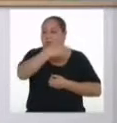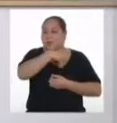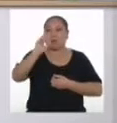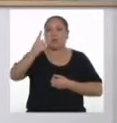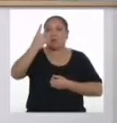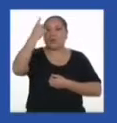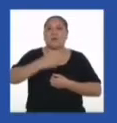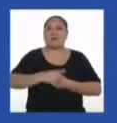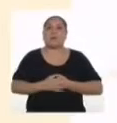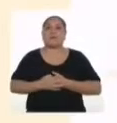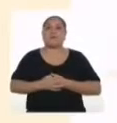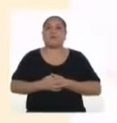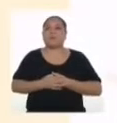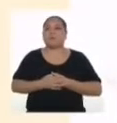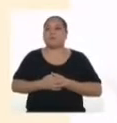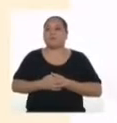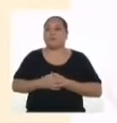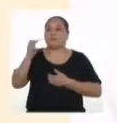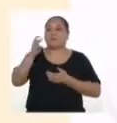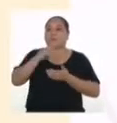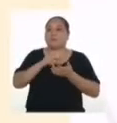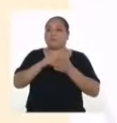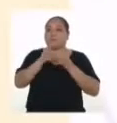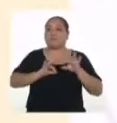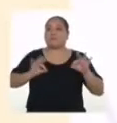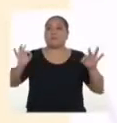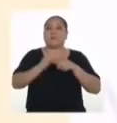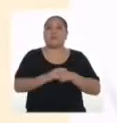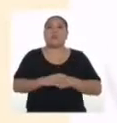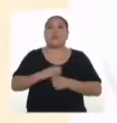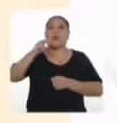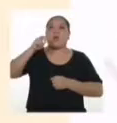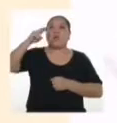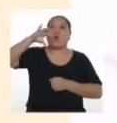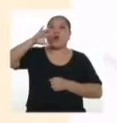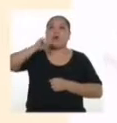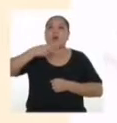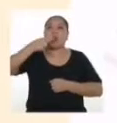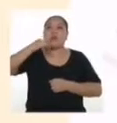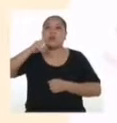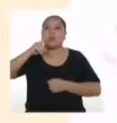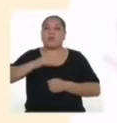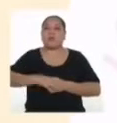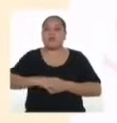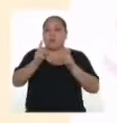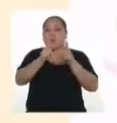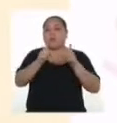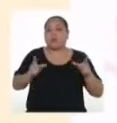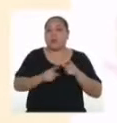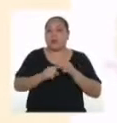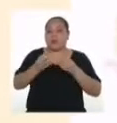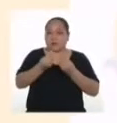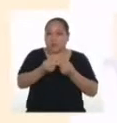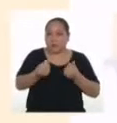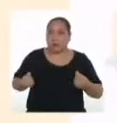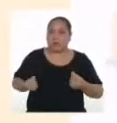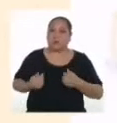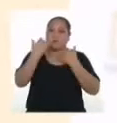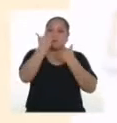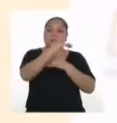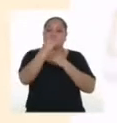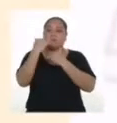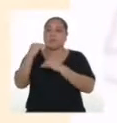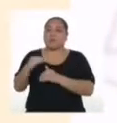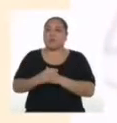con el primero. En principio, la cuenca hidrográfica es una unidad territorial. En sentido